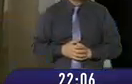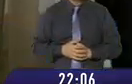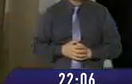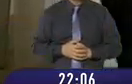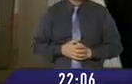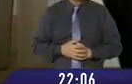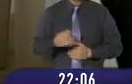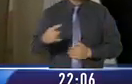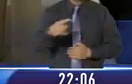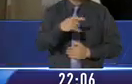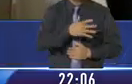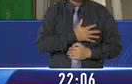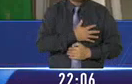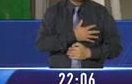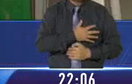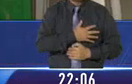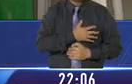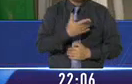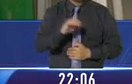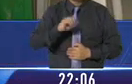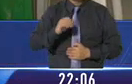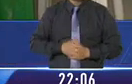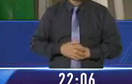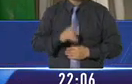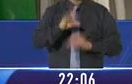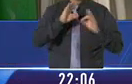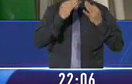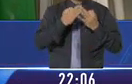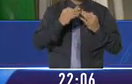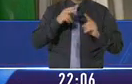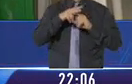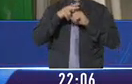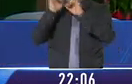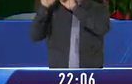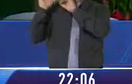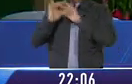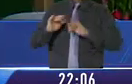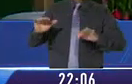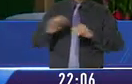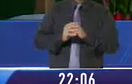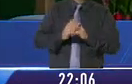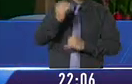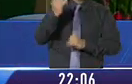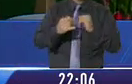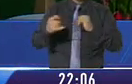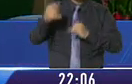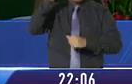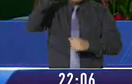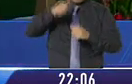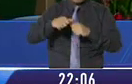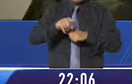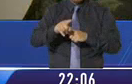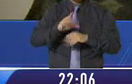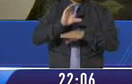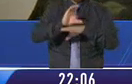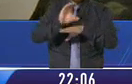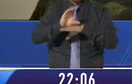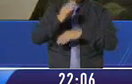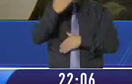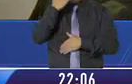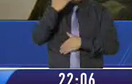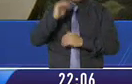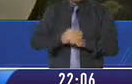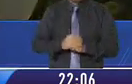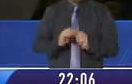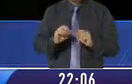Son escenas de dolor. El aluvión sorprendió a esta familia. Recuerda el último consejo de su madrecita y tiene fe que se